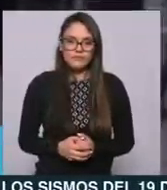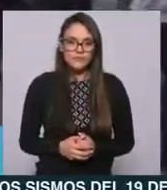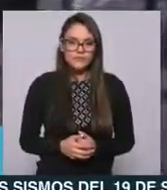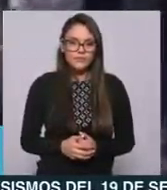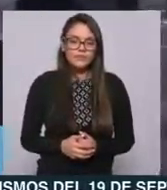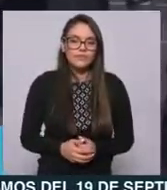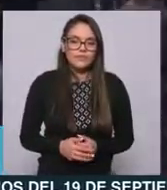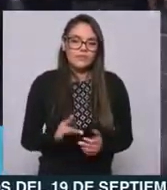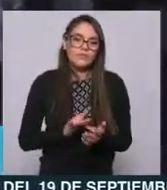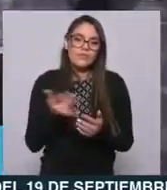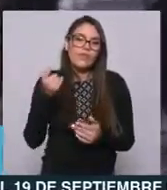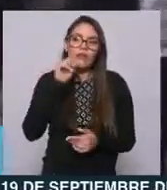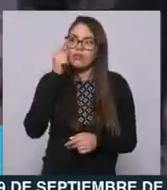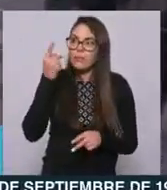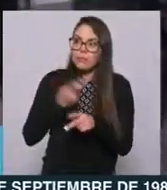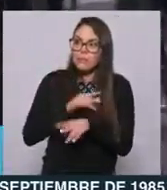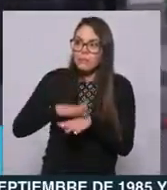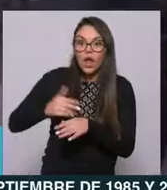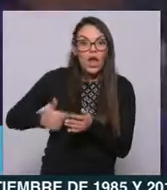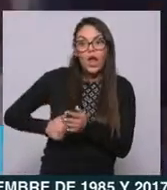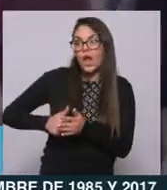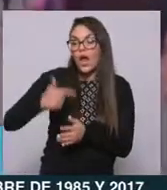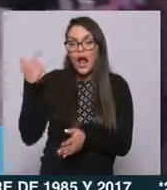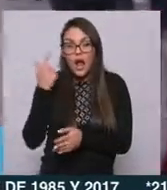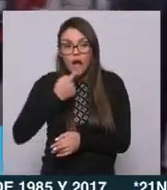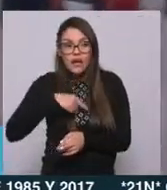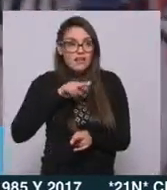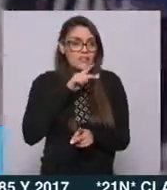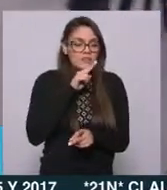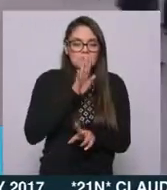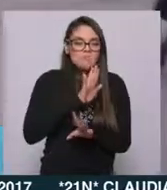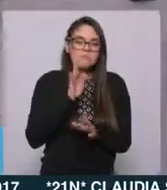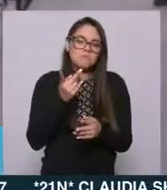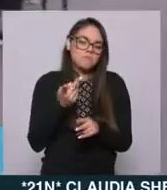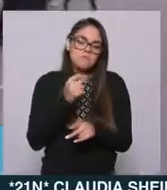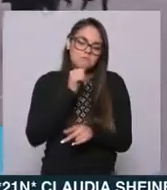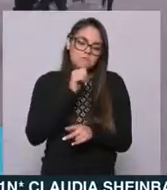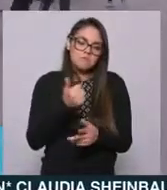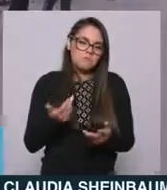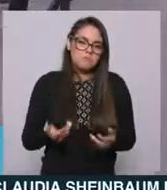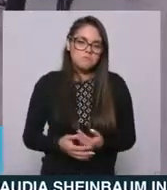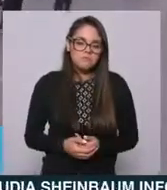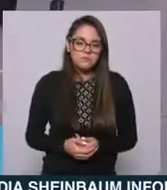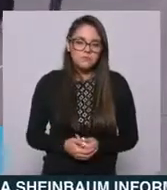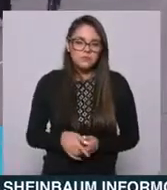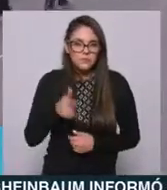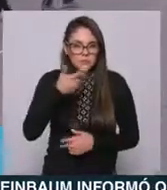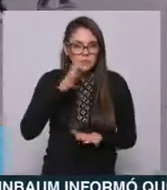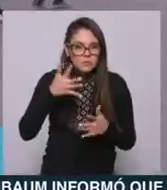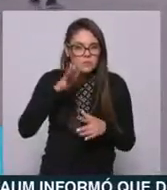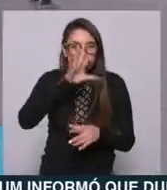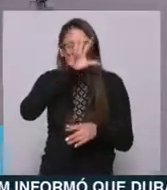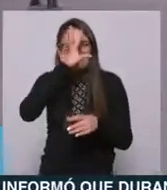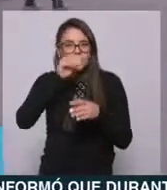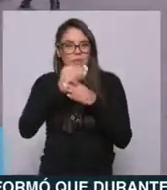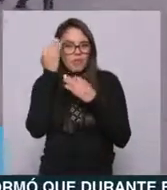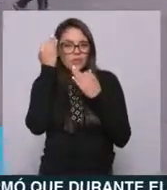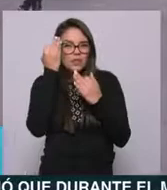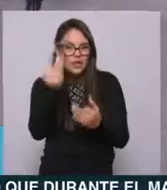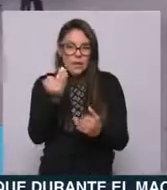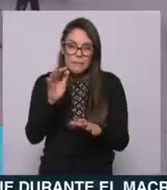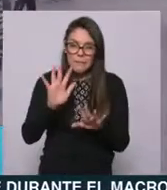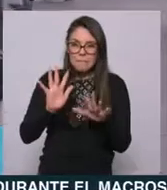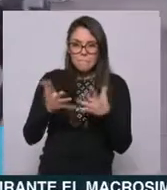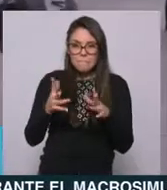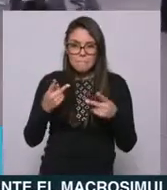desgracia que estar en la cual estar presente. Arquitecta, ¿tiene usted un panorama general del tiempo en el que se